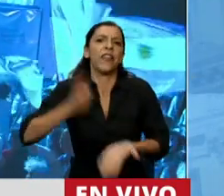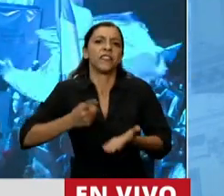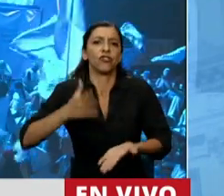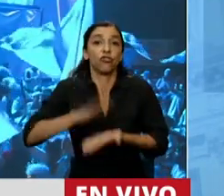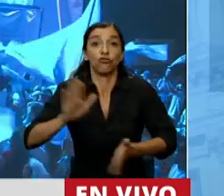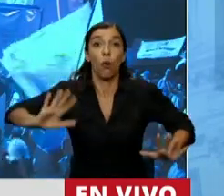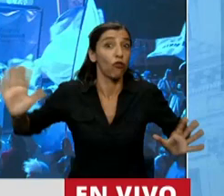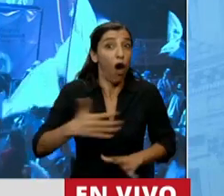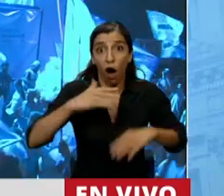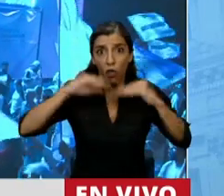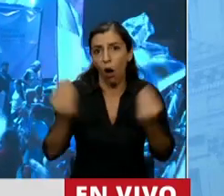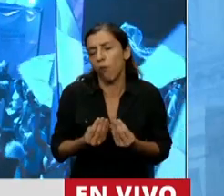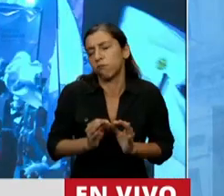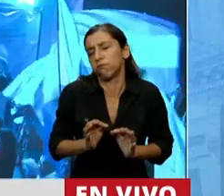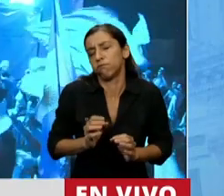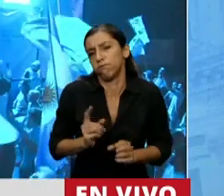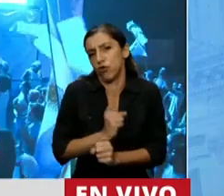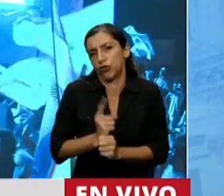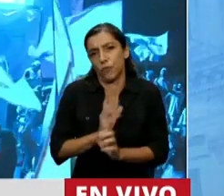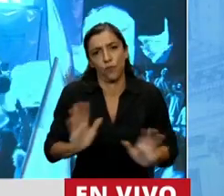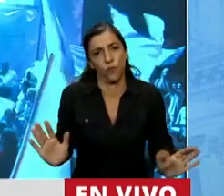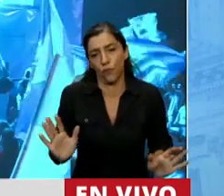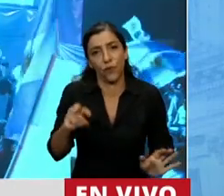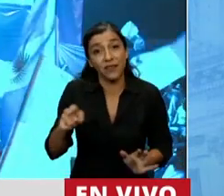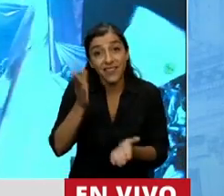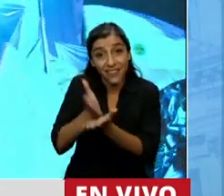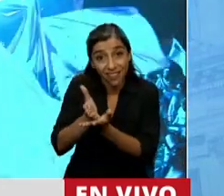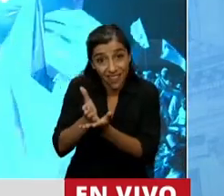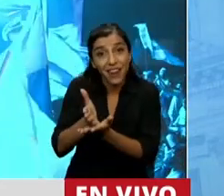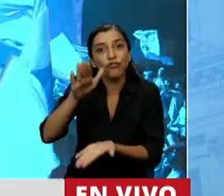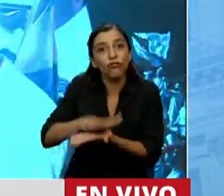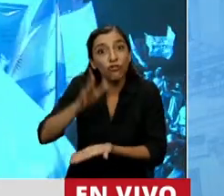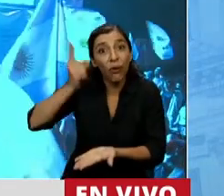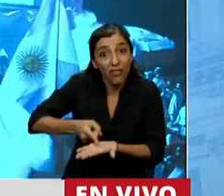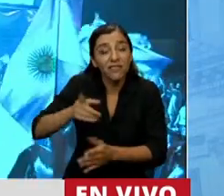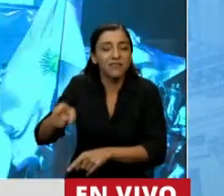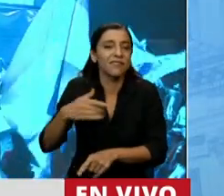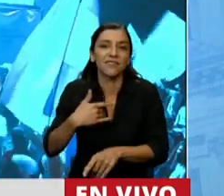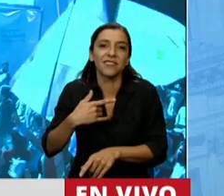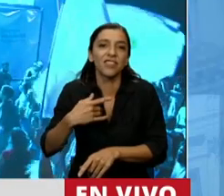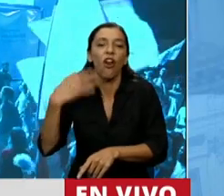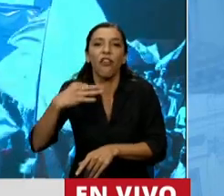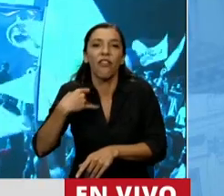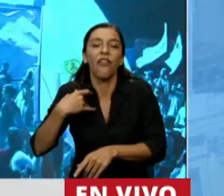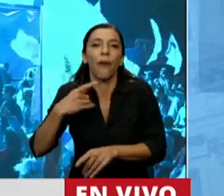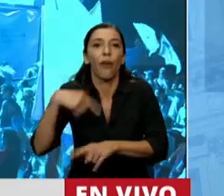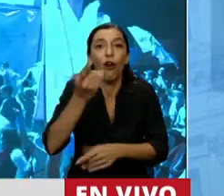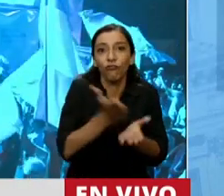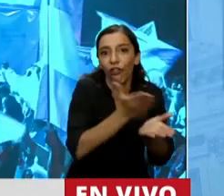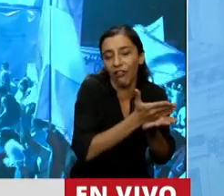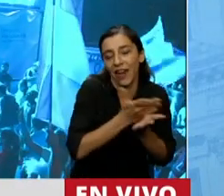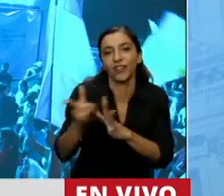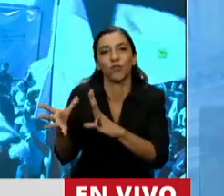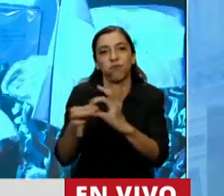debe ser interpretado en forma armónica con los demás derechos que puedan estar en juego. Como dijo hace un